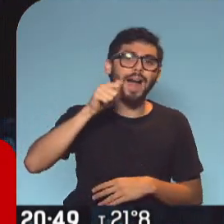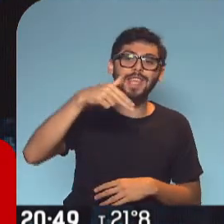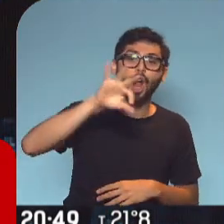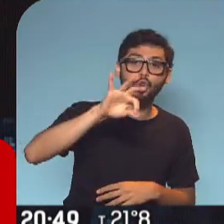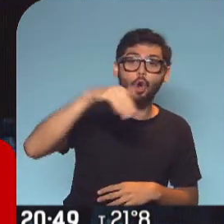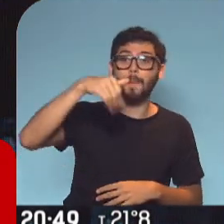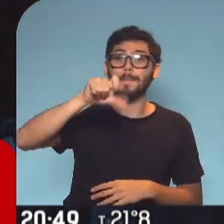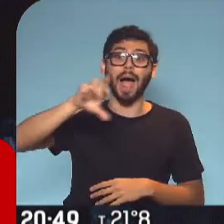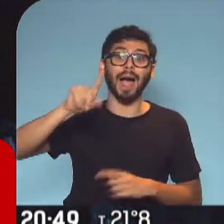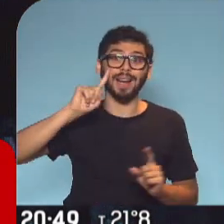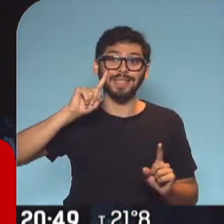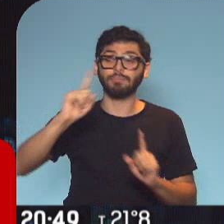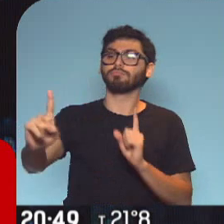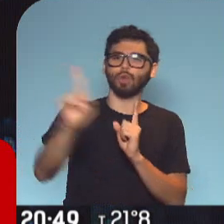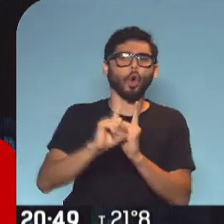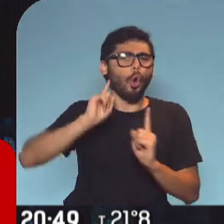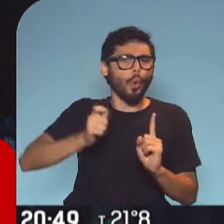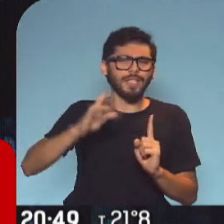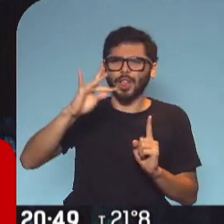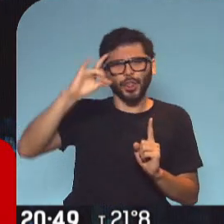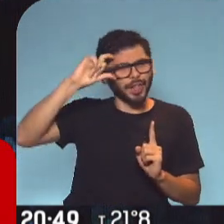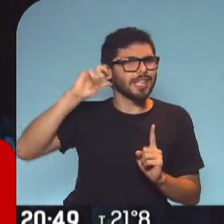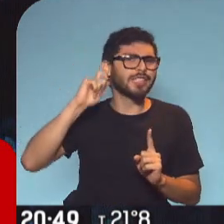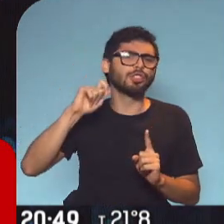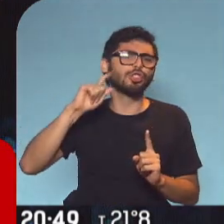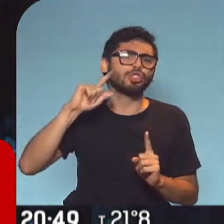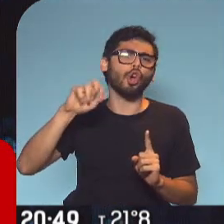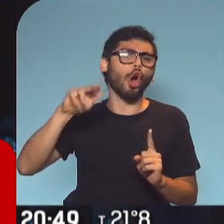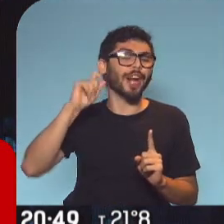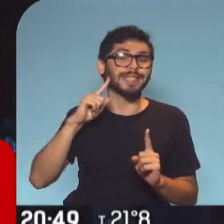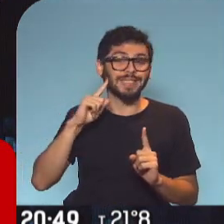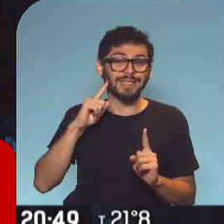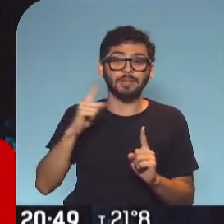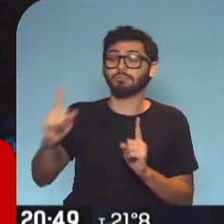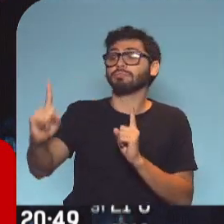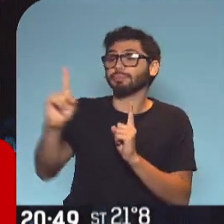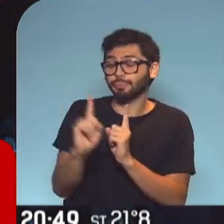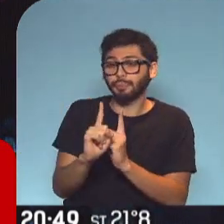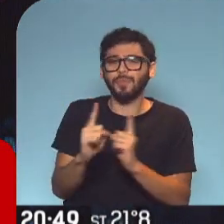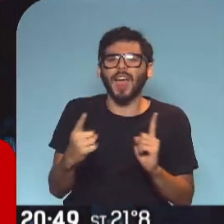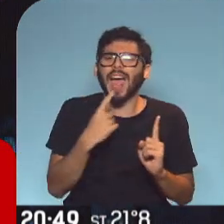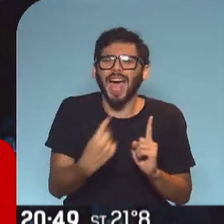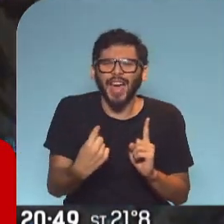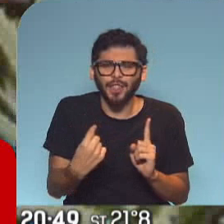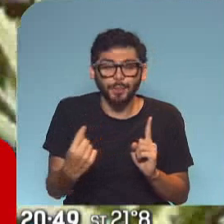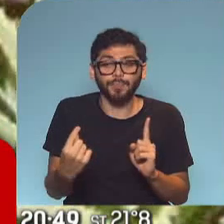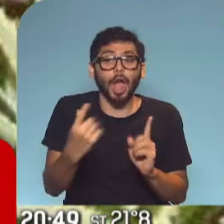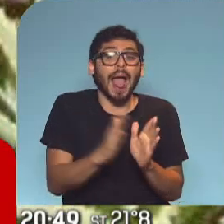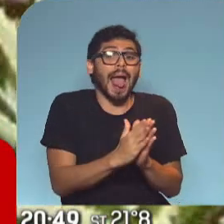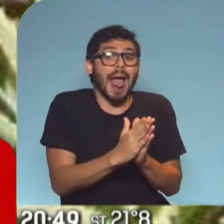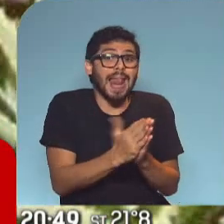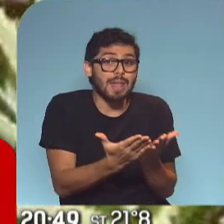Marcelo Martínez de Giorgi y dijo: yo no dije lo que el libro, hermano, dice que yo dije. Es decir, desmintió